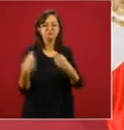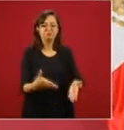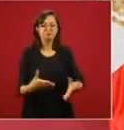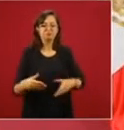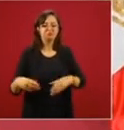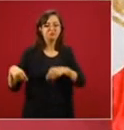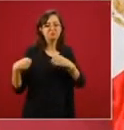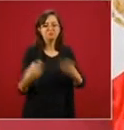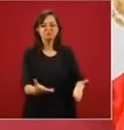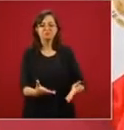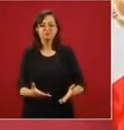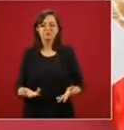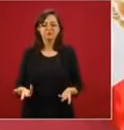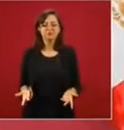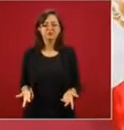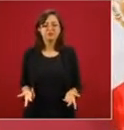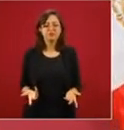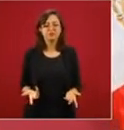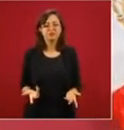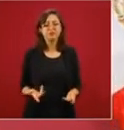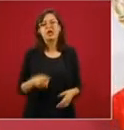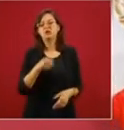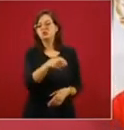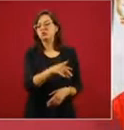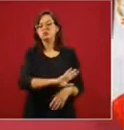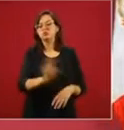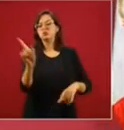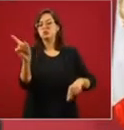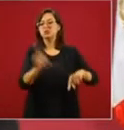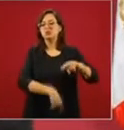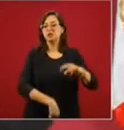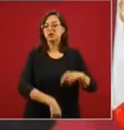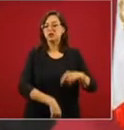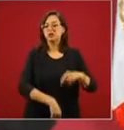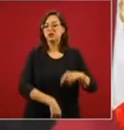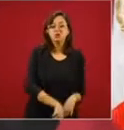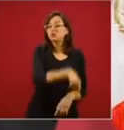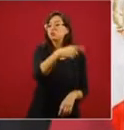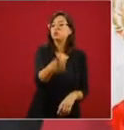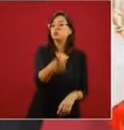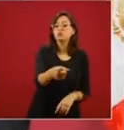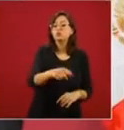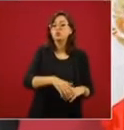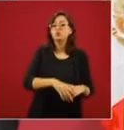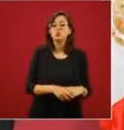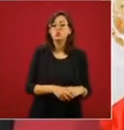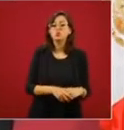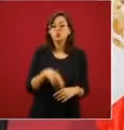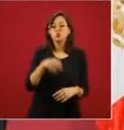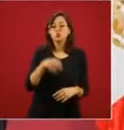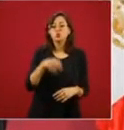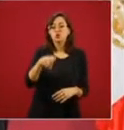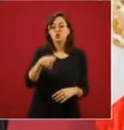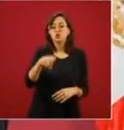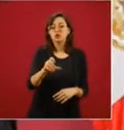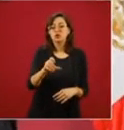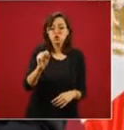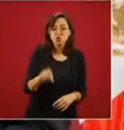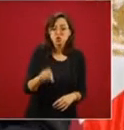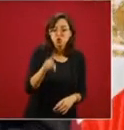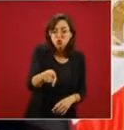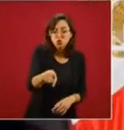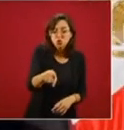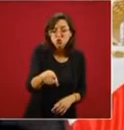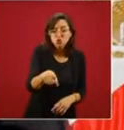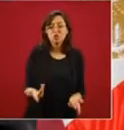como creador, a ti no. Tú eres de la escuela de Nexos, de